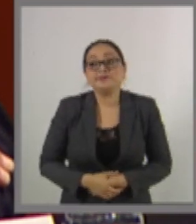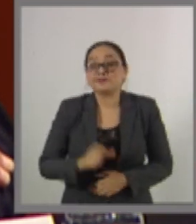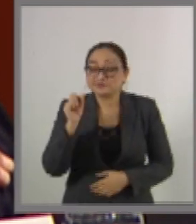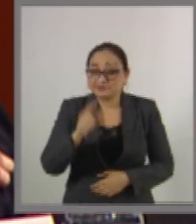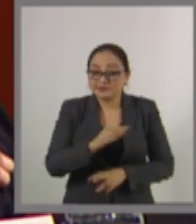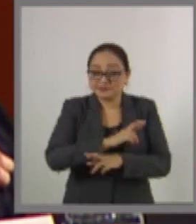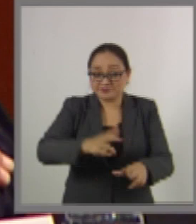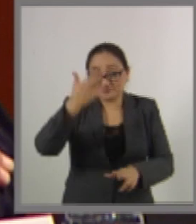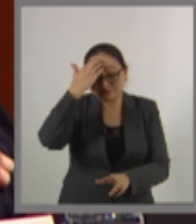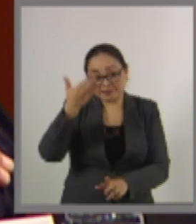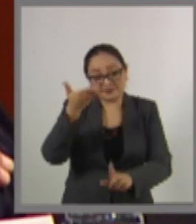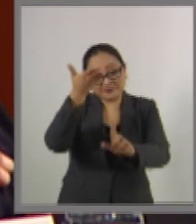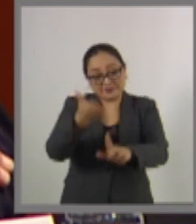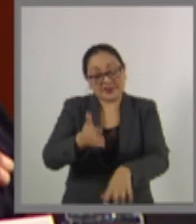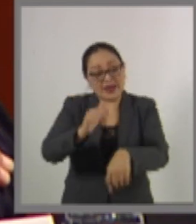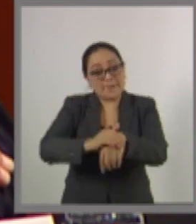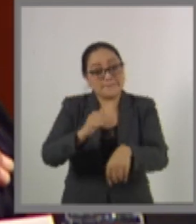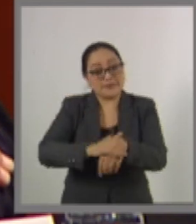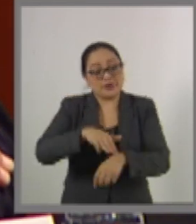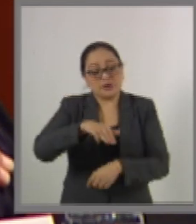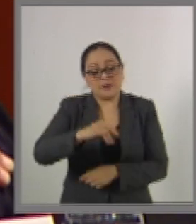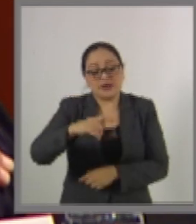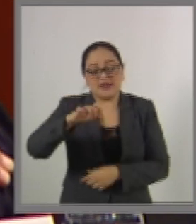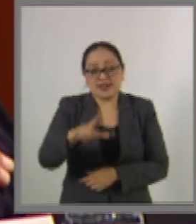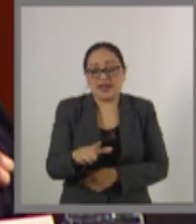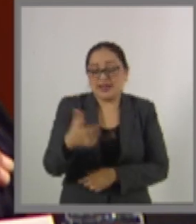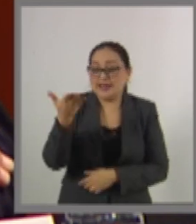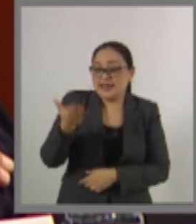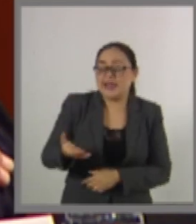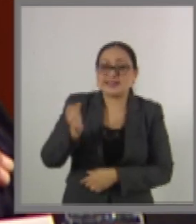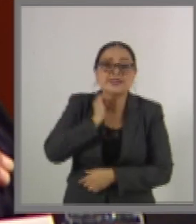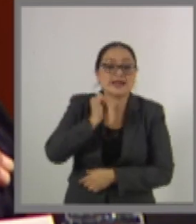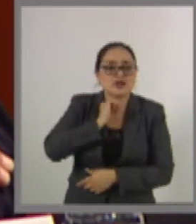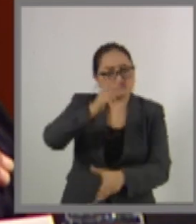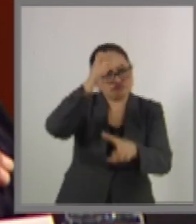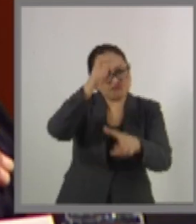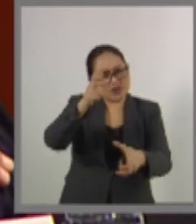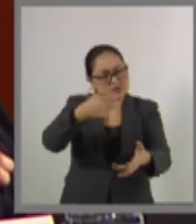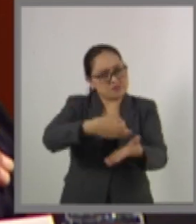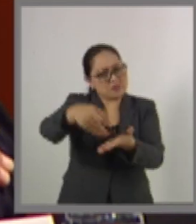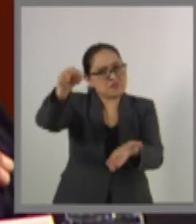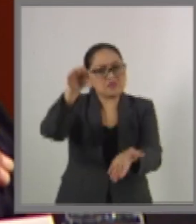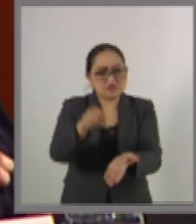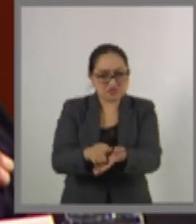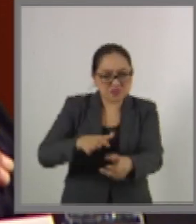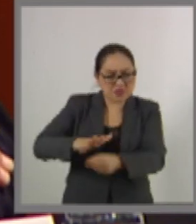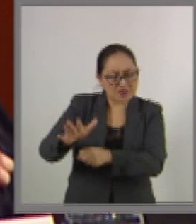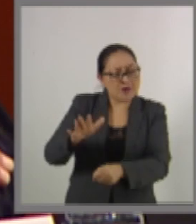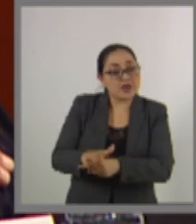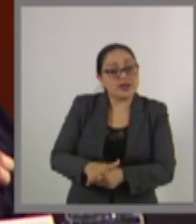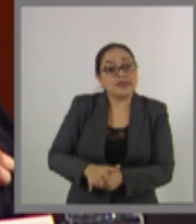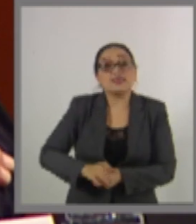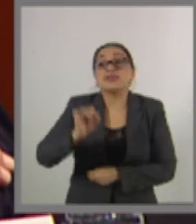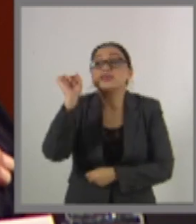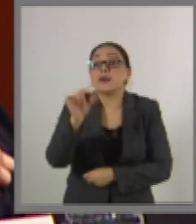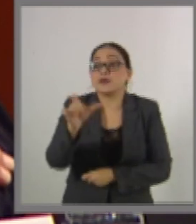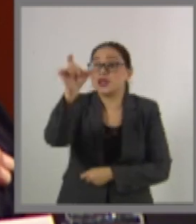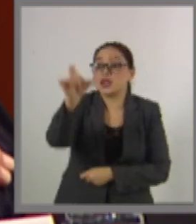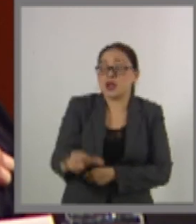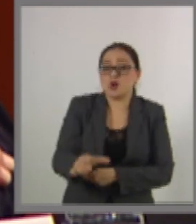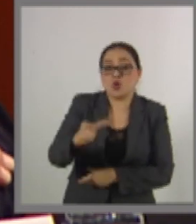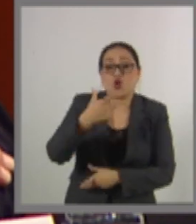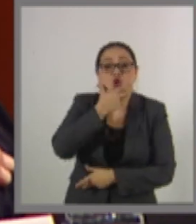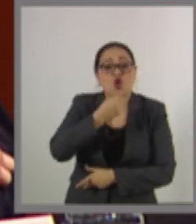Reconocemos a nuestro amigo Miguel, a un senador inteligente, valiente, pero sobre todo un hombre